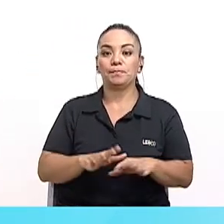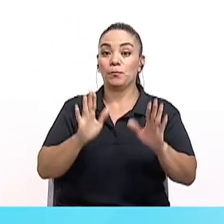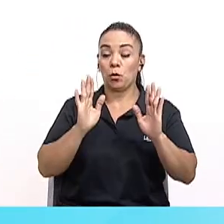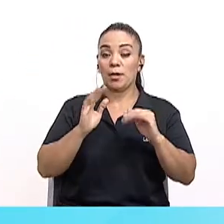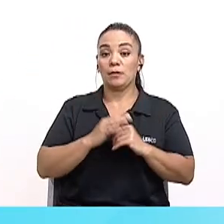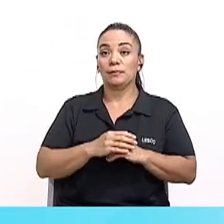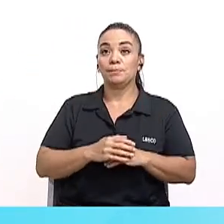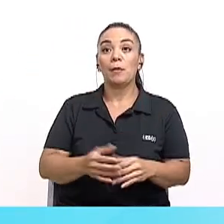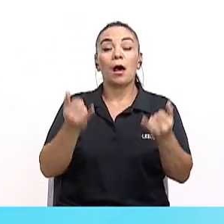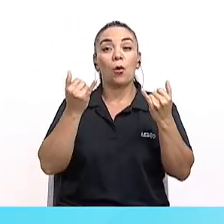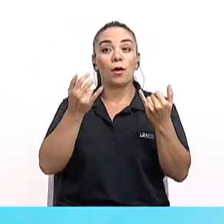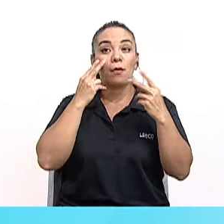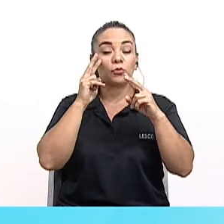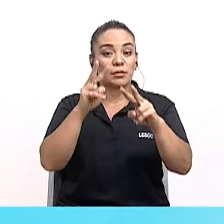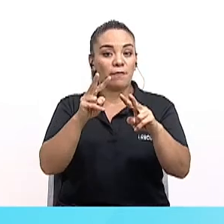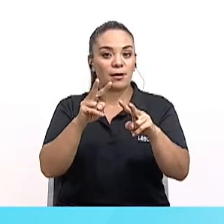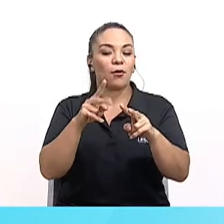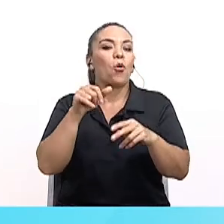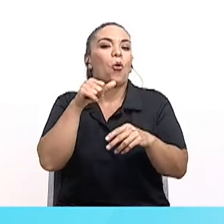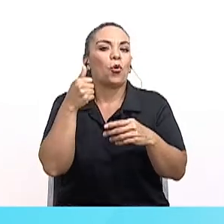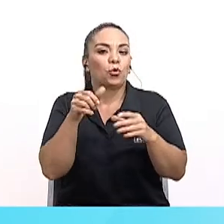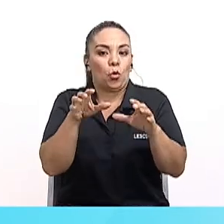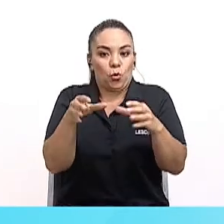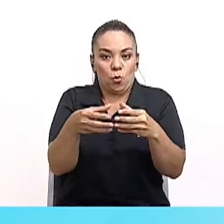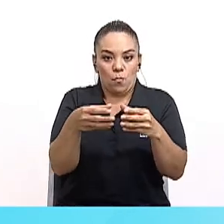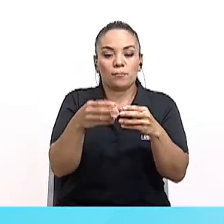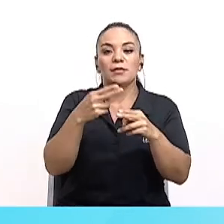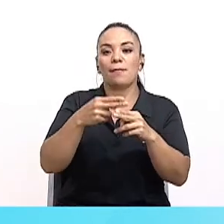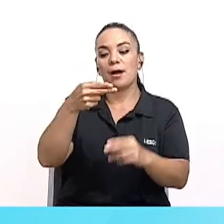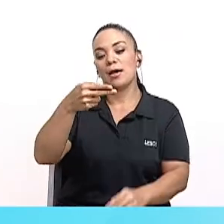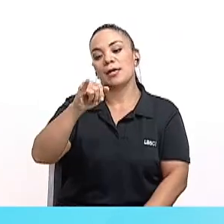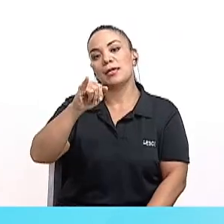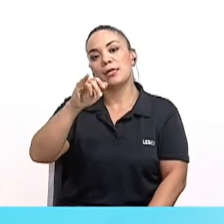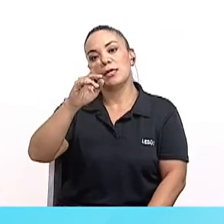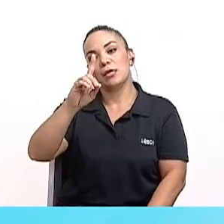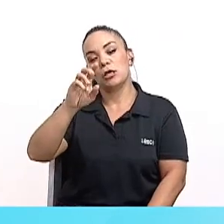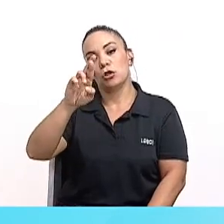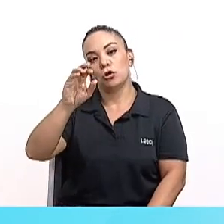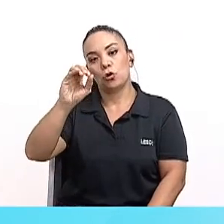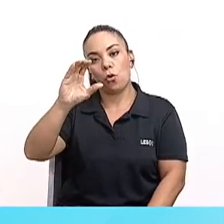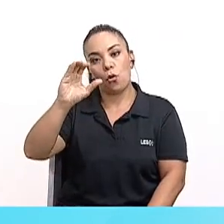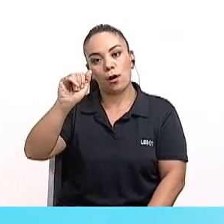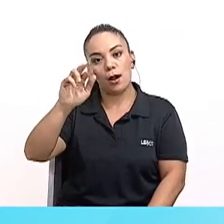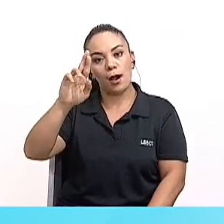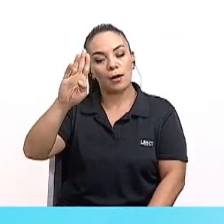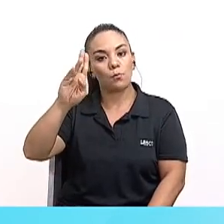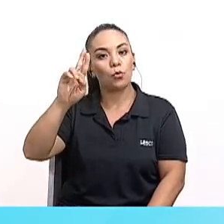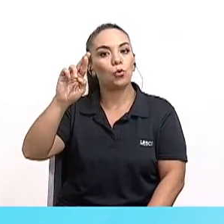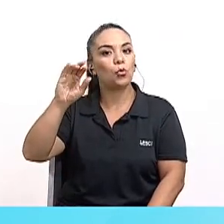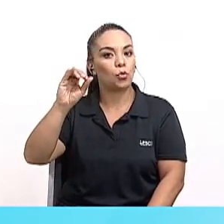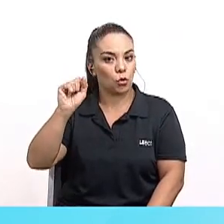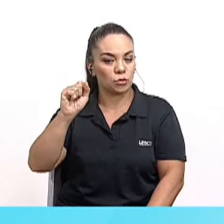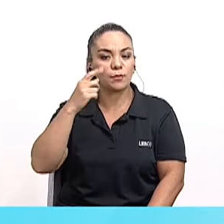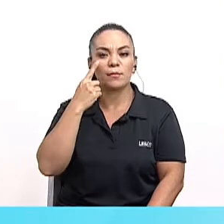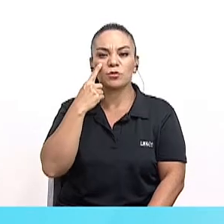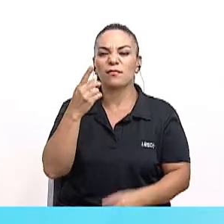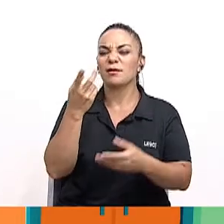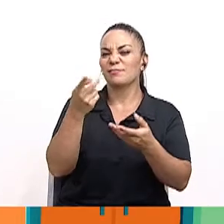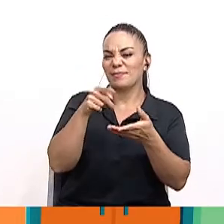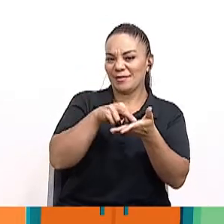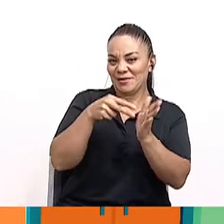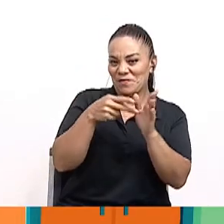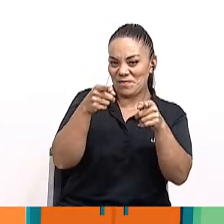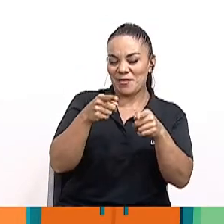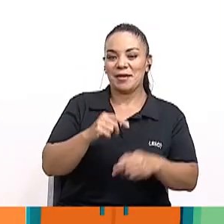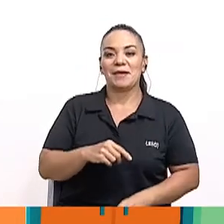sí, vamos a ver una familia de compuestos que se llaman los hidrocarburos. Entonces, para ver lo que son los